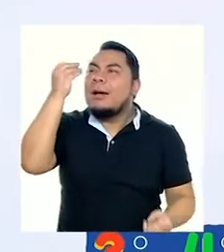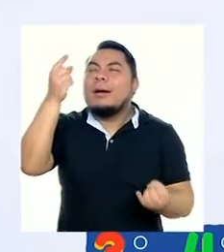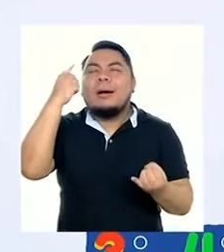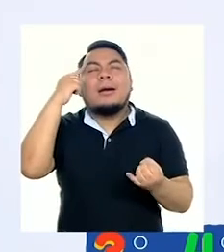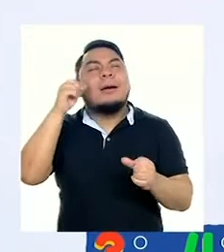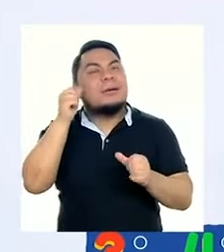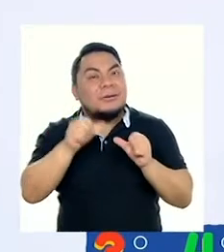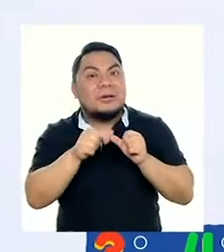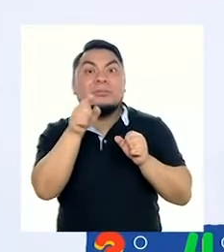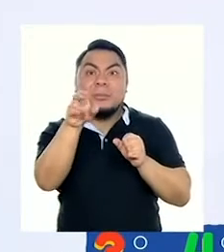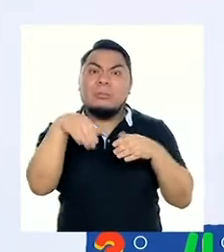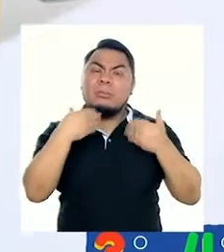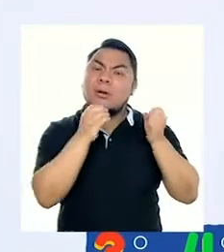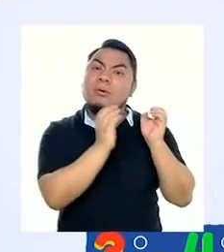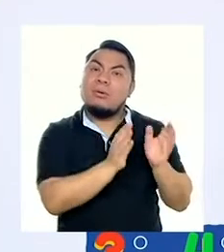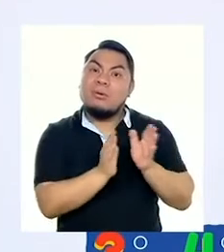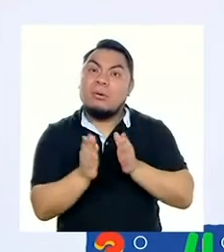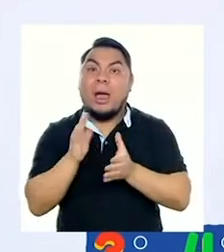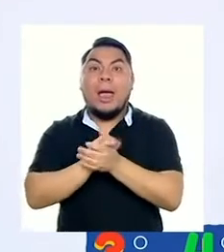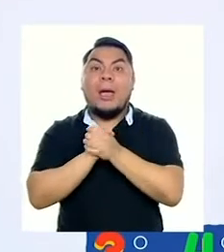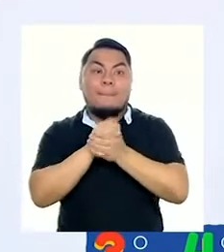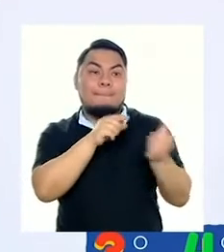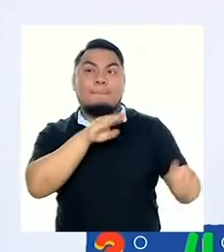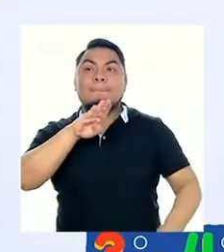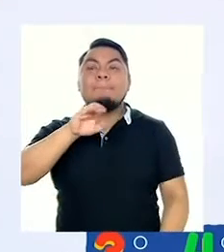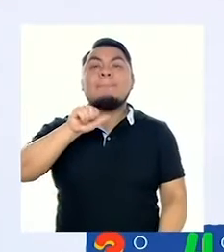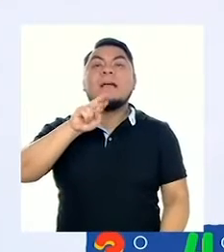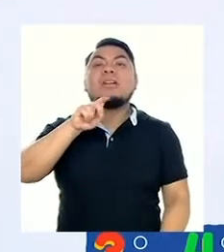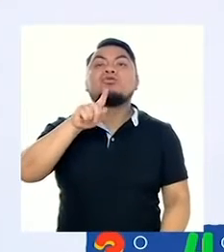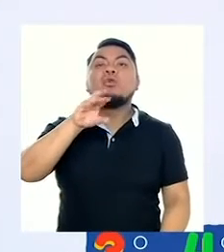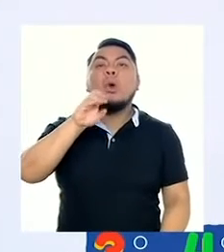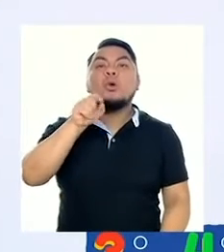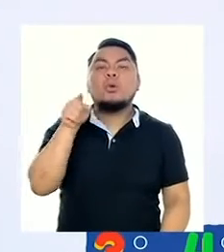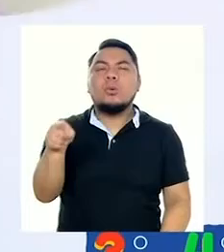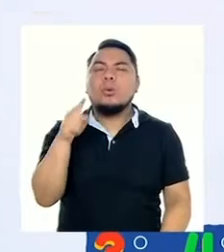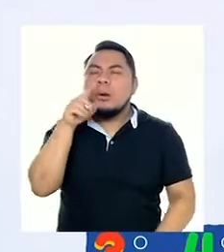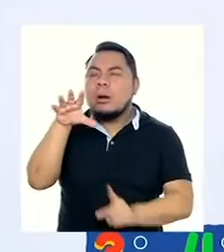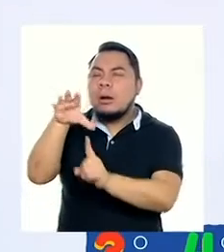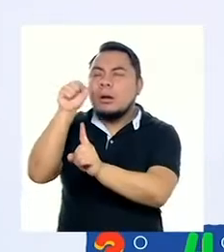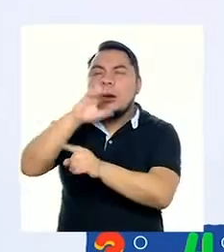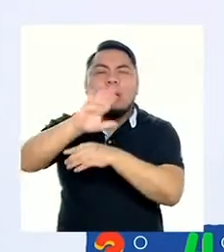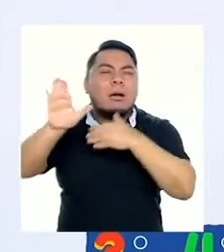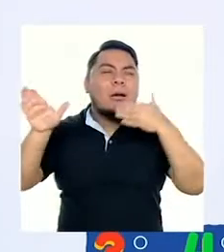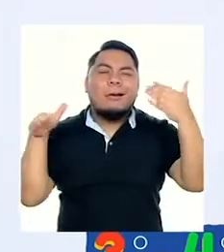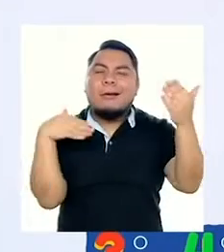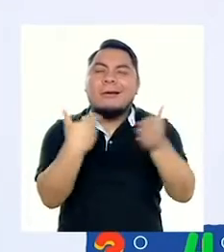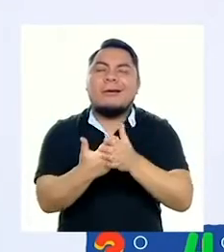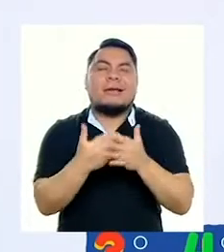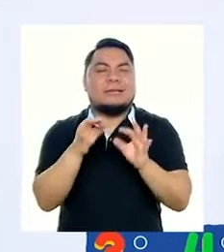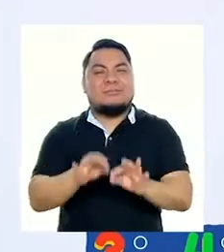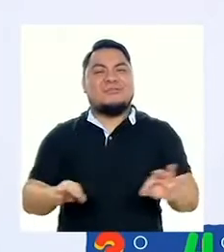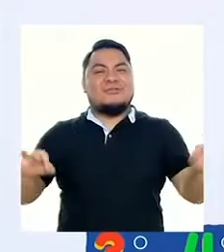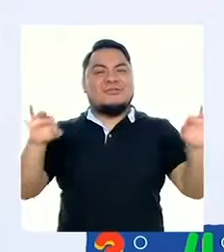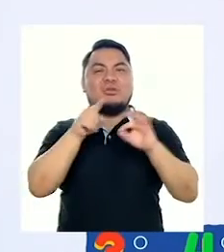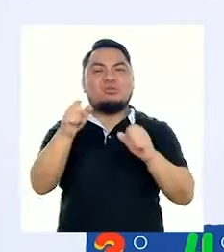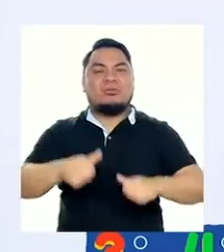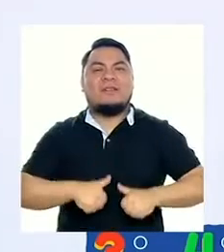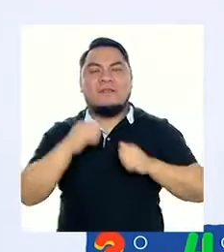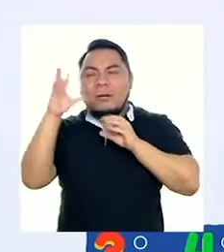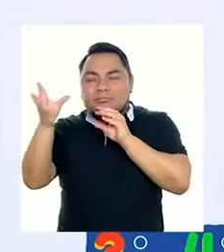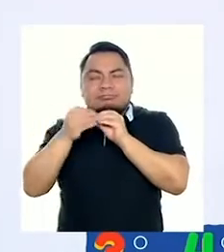ser organizados. Nuestro amigo Bartolo se planteó identificar todos los eventos importantes de su